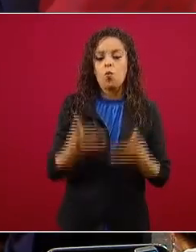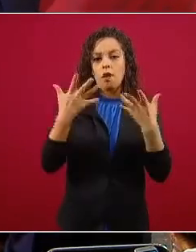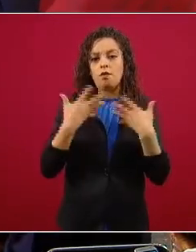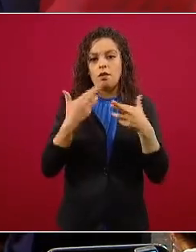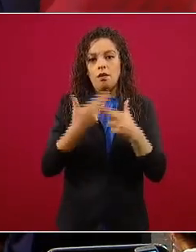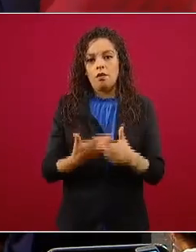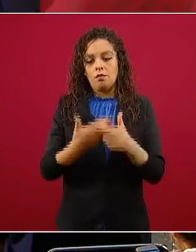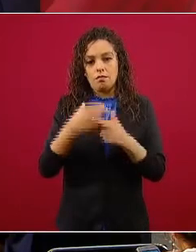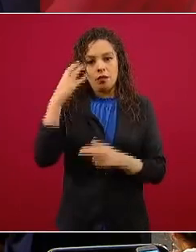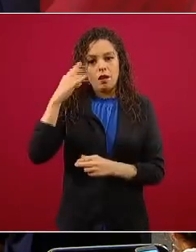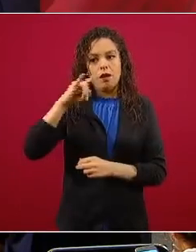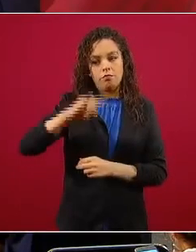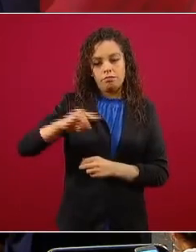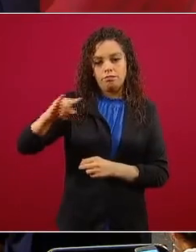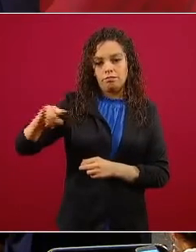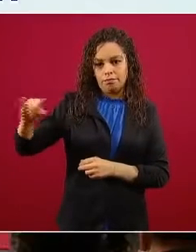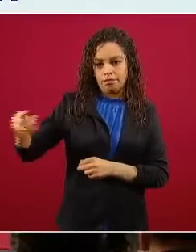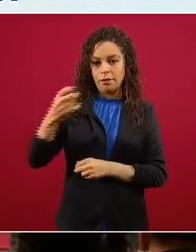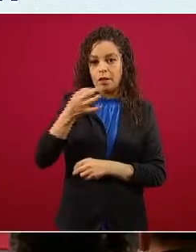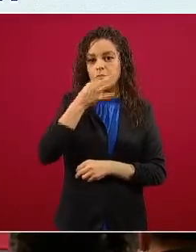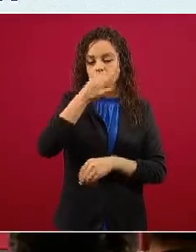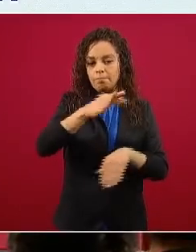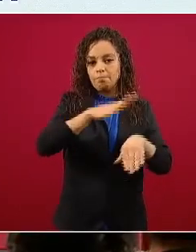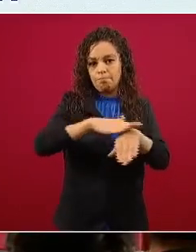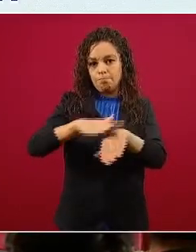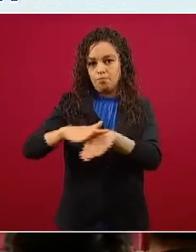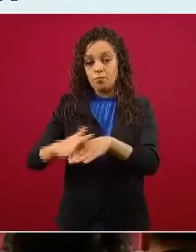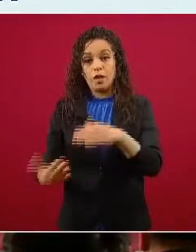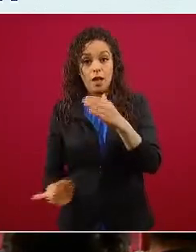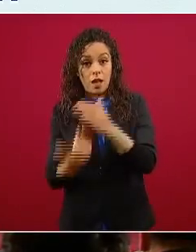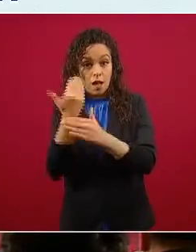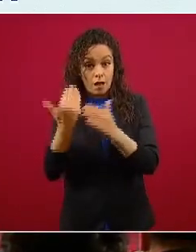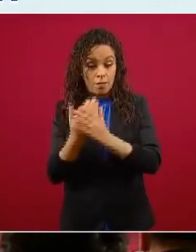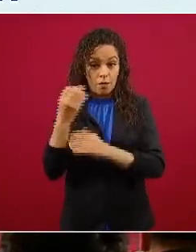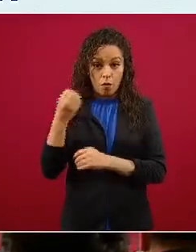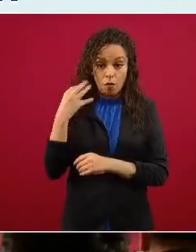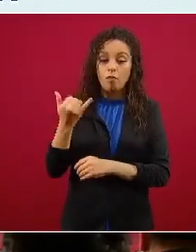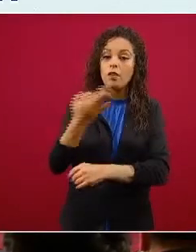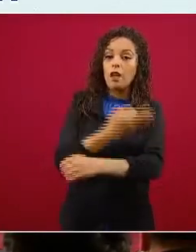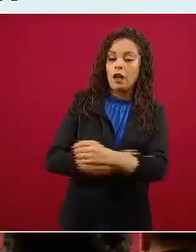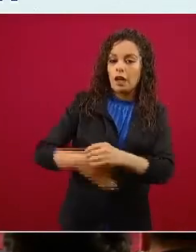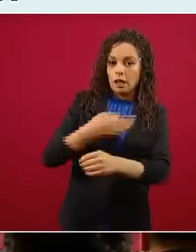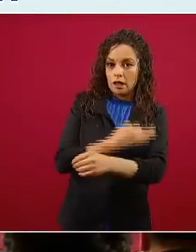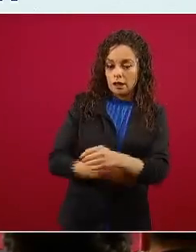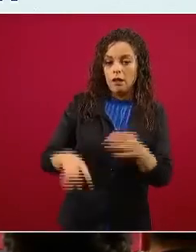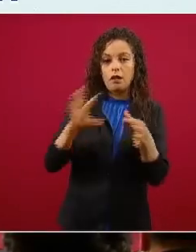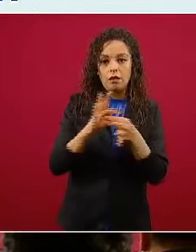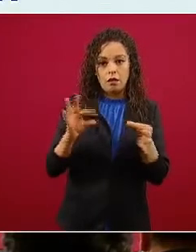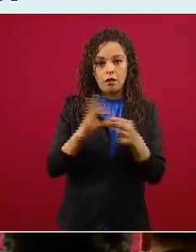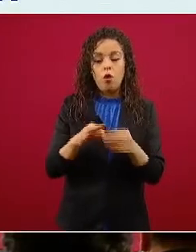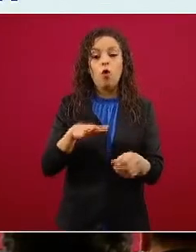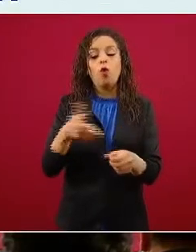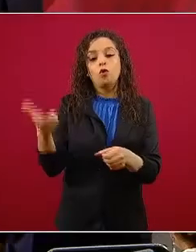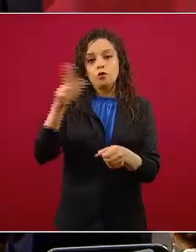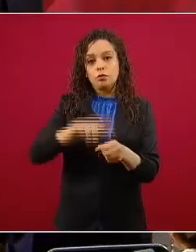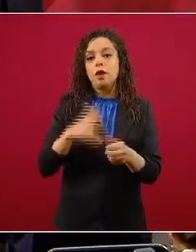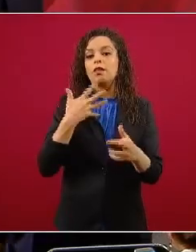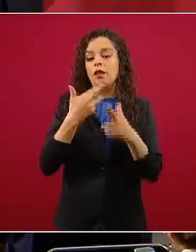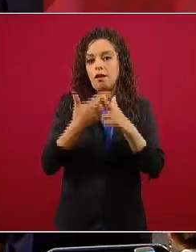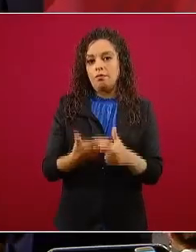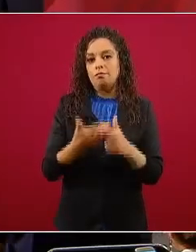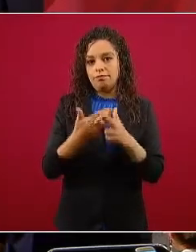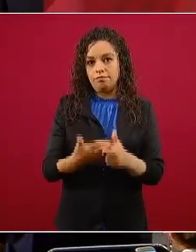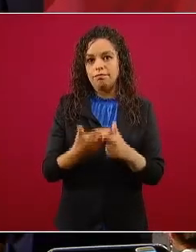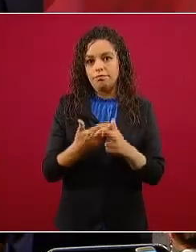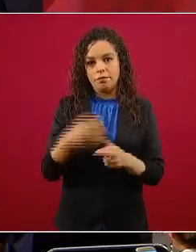del día y lo estaremos anunciando en las mañanas y en las tardes cuáles son los hospitales que en ese momento están disponibles. Pero si hubiera